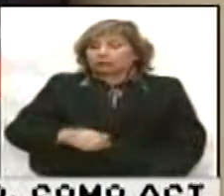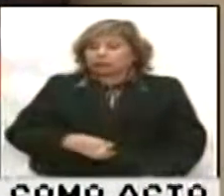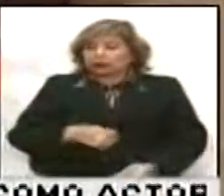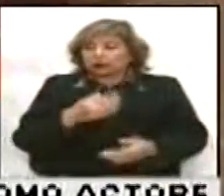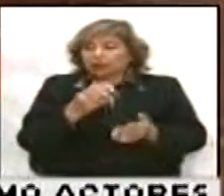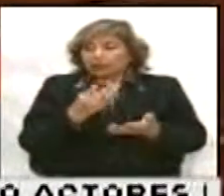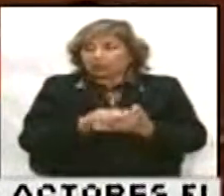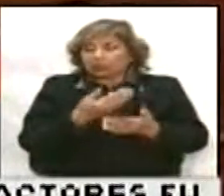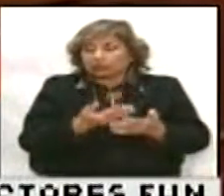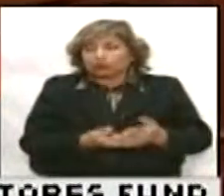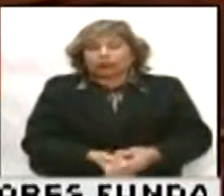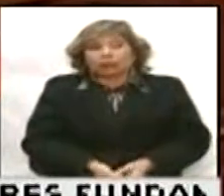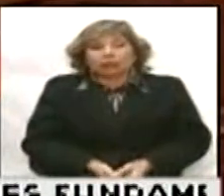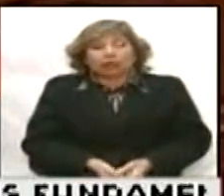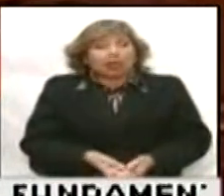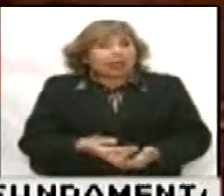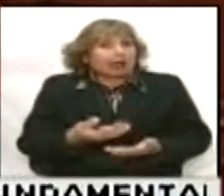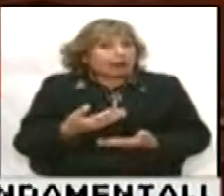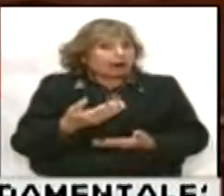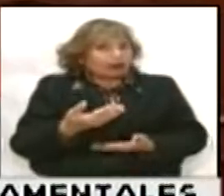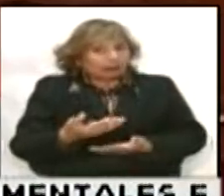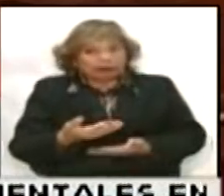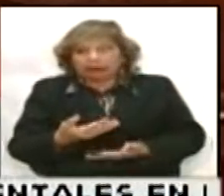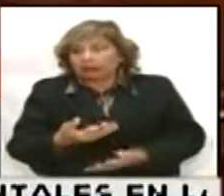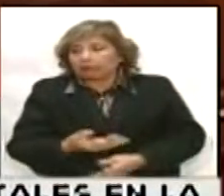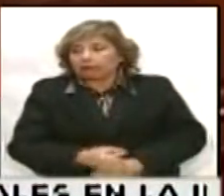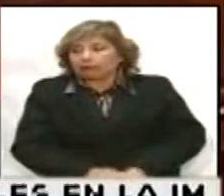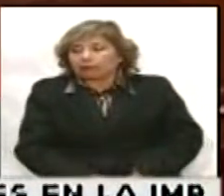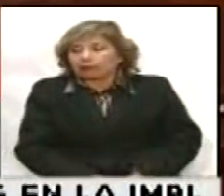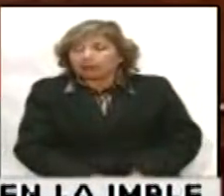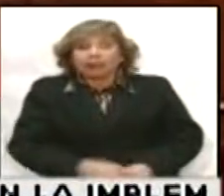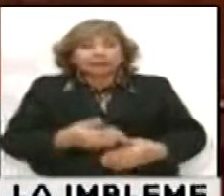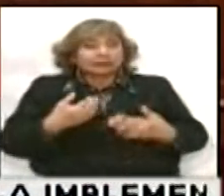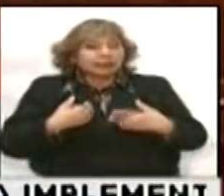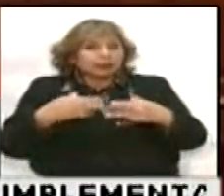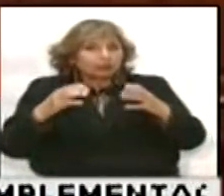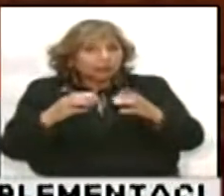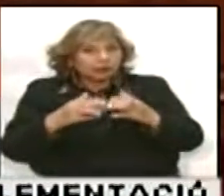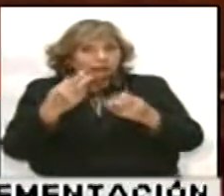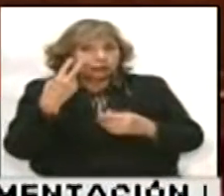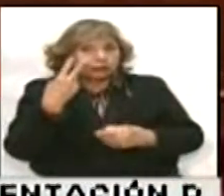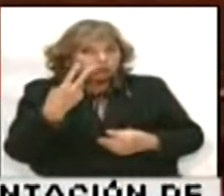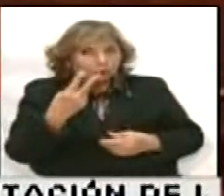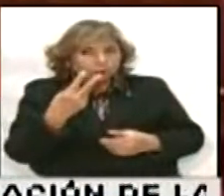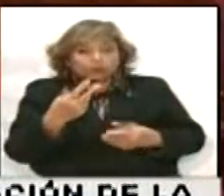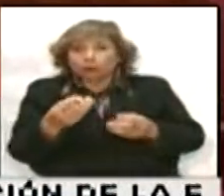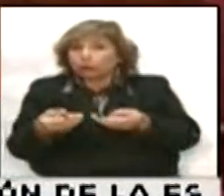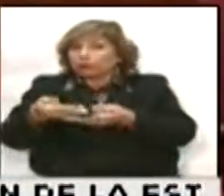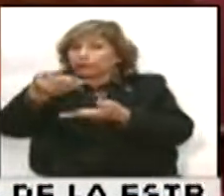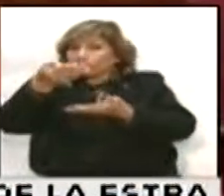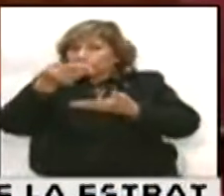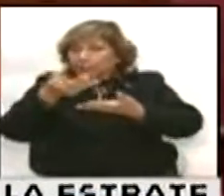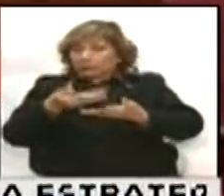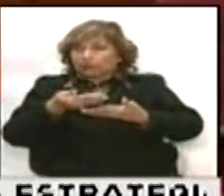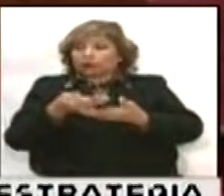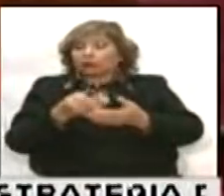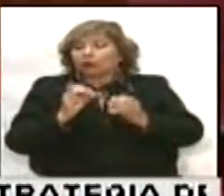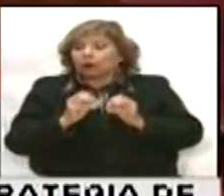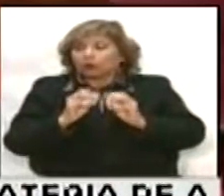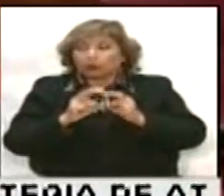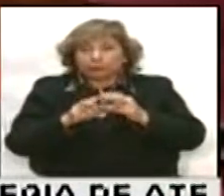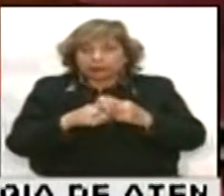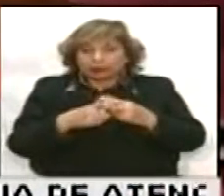que ha retornado al Congreso. El Congreso tiene dos alternativas, o regresarlo a las comisiones de